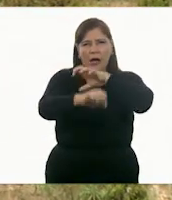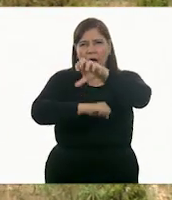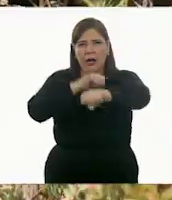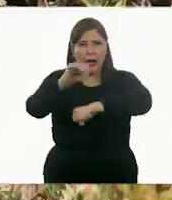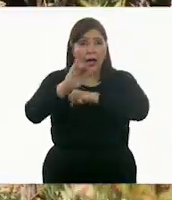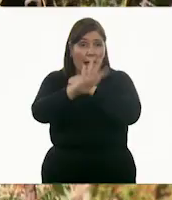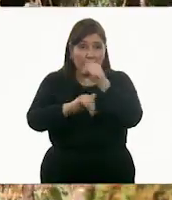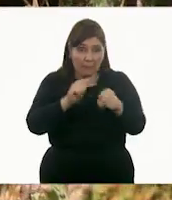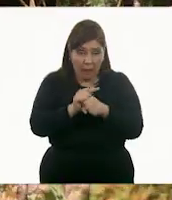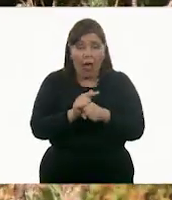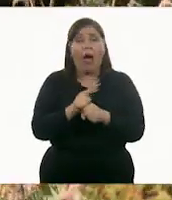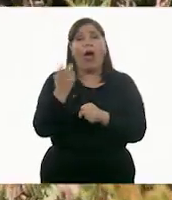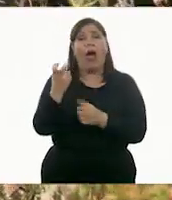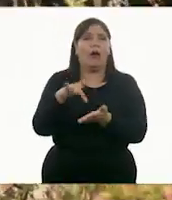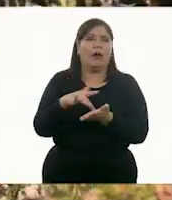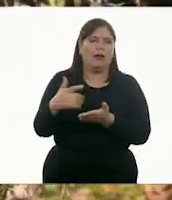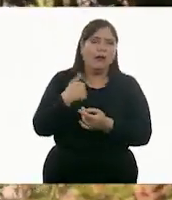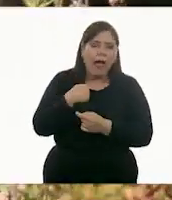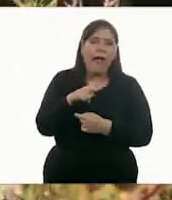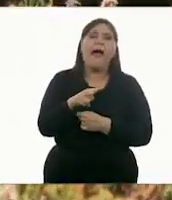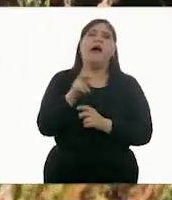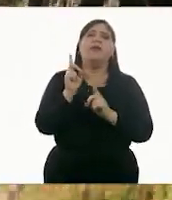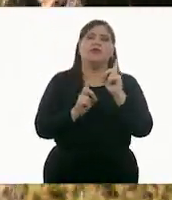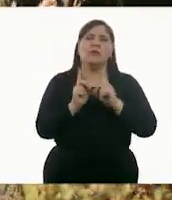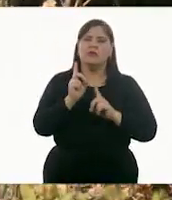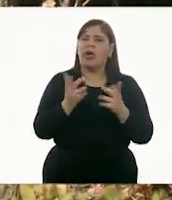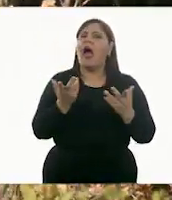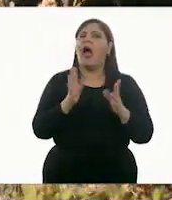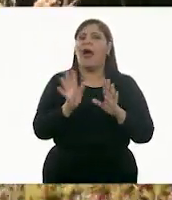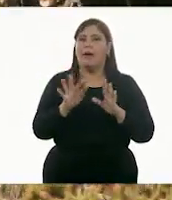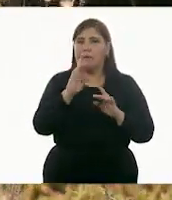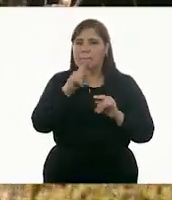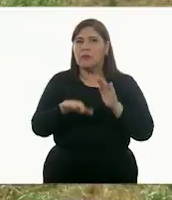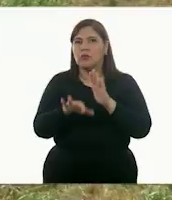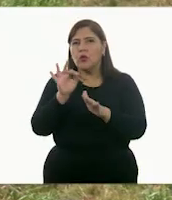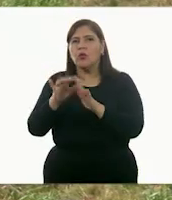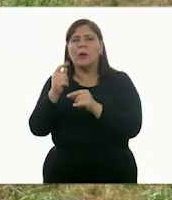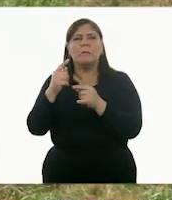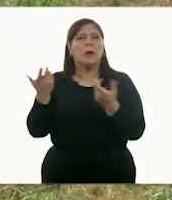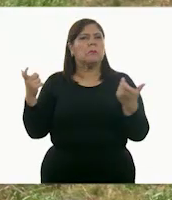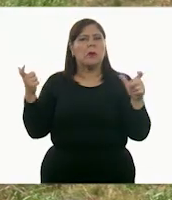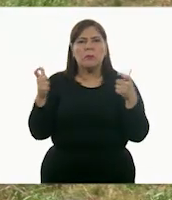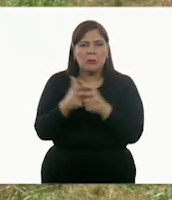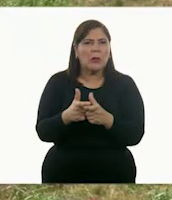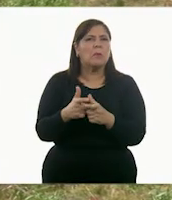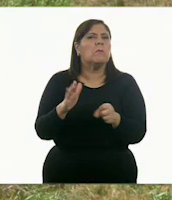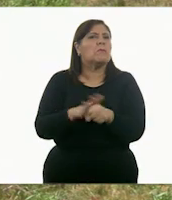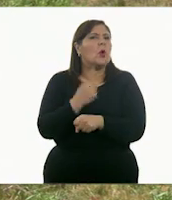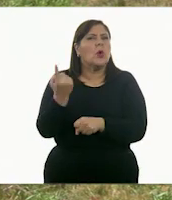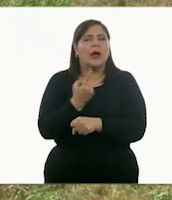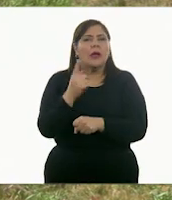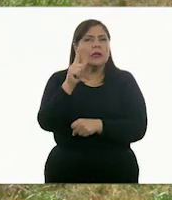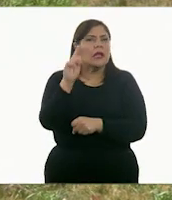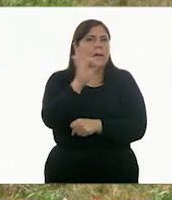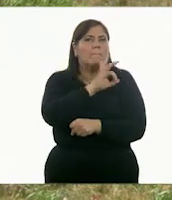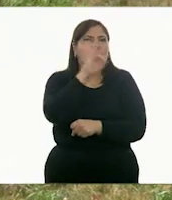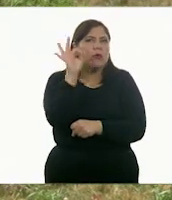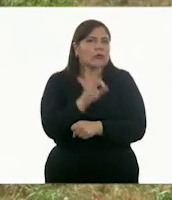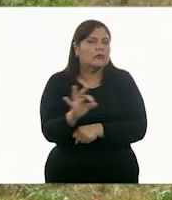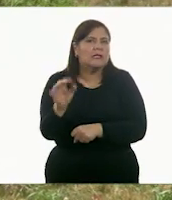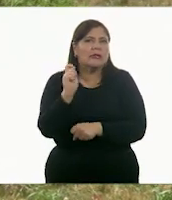pueden aclarar muchas dudas sobre la extinción masiva del 70% de los